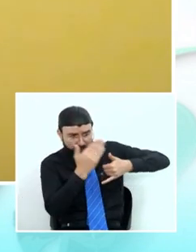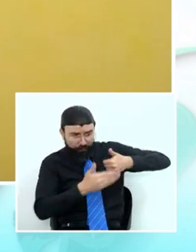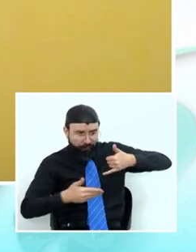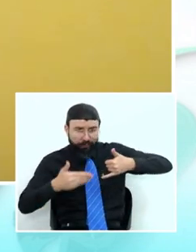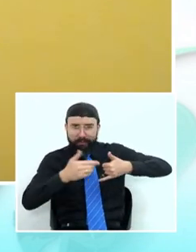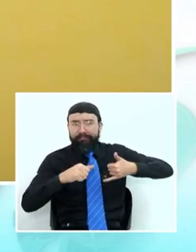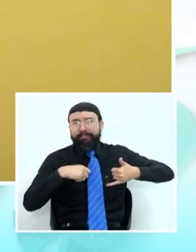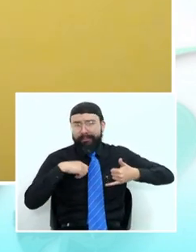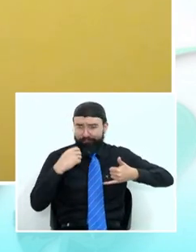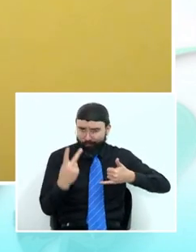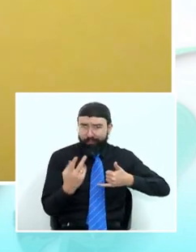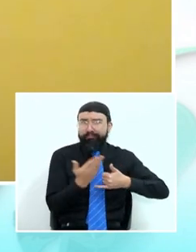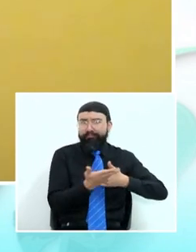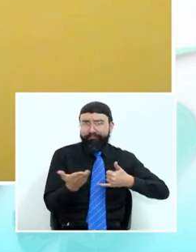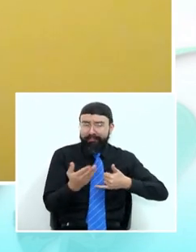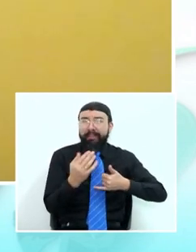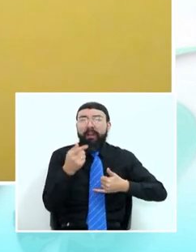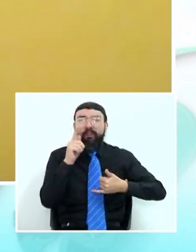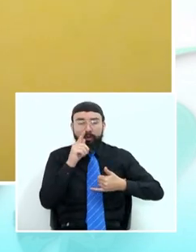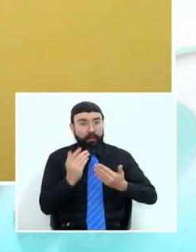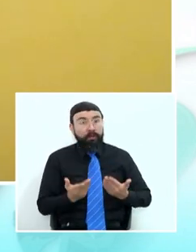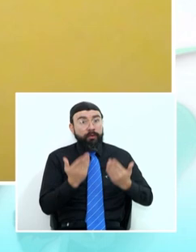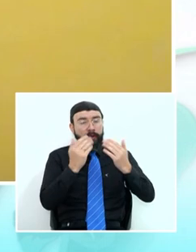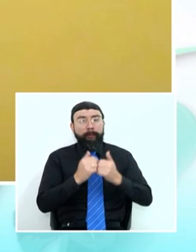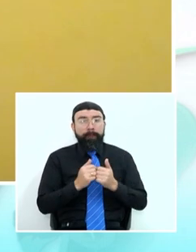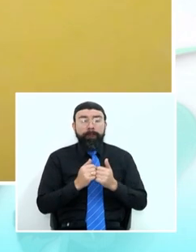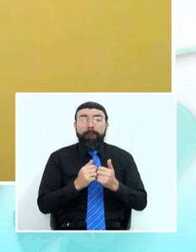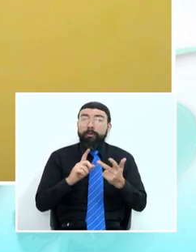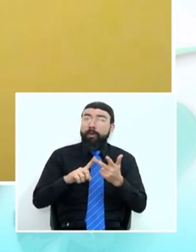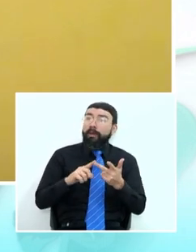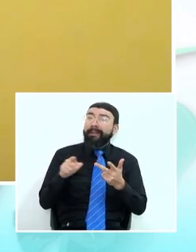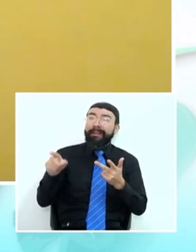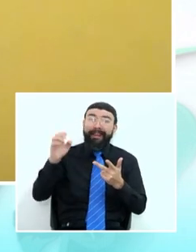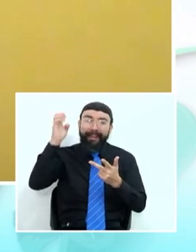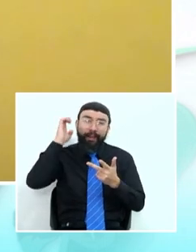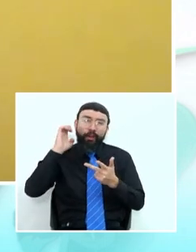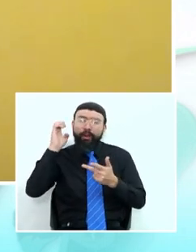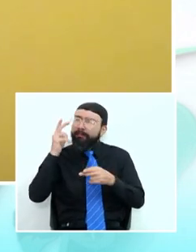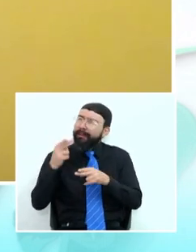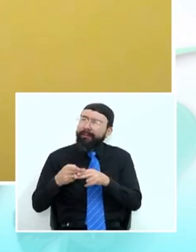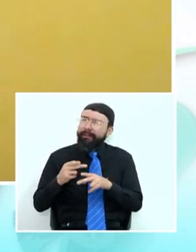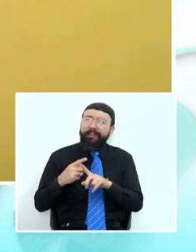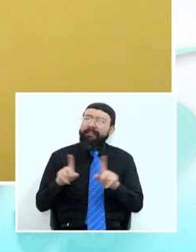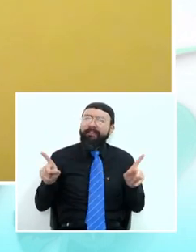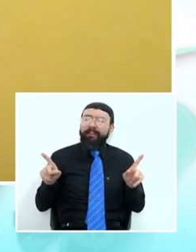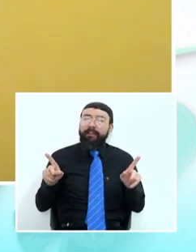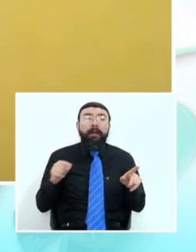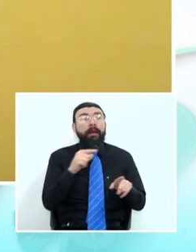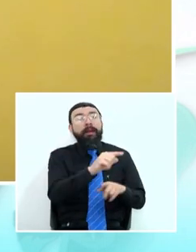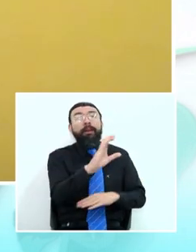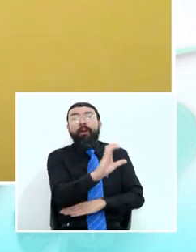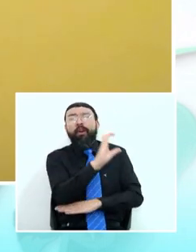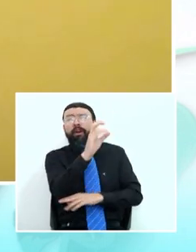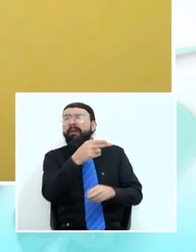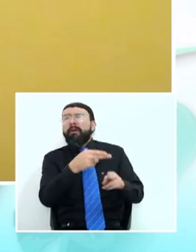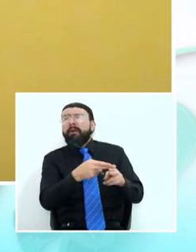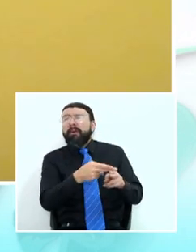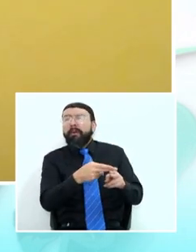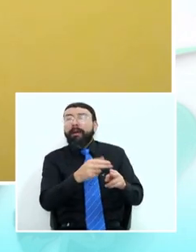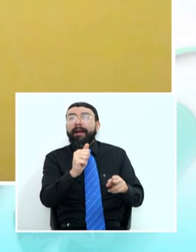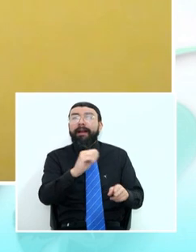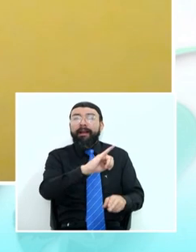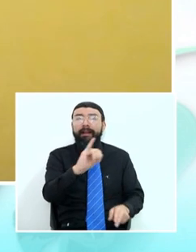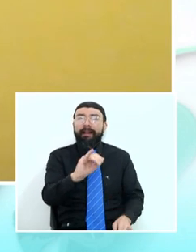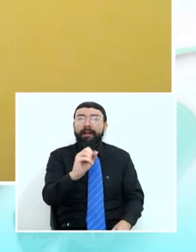frutas. Y luego tenemos otra fruta que aquí en Europa tiene un nombre diferente, pero que allá conocemos como el